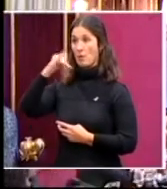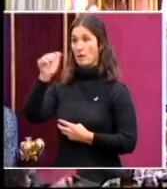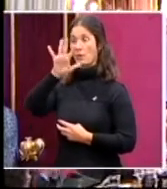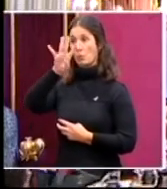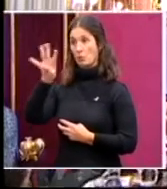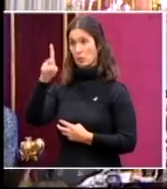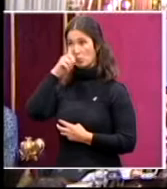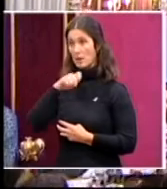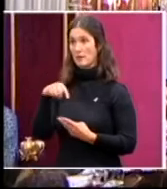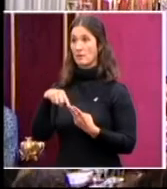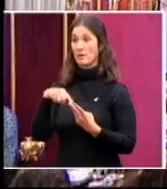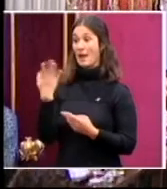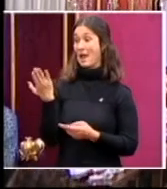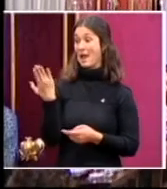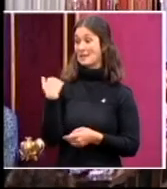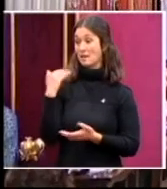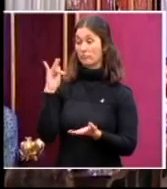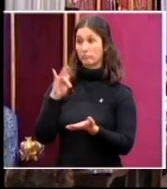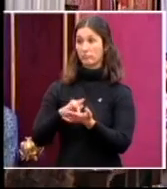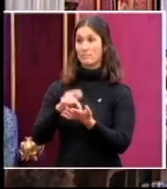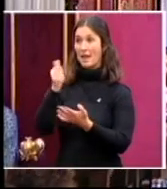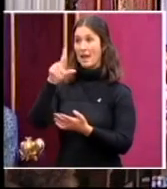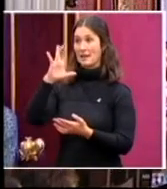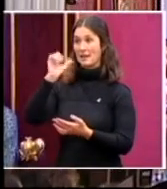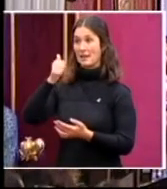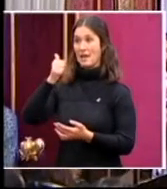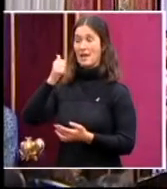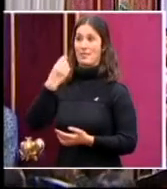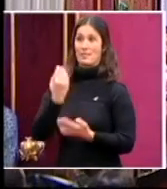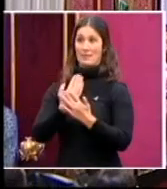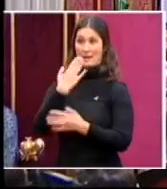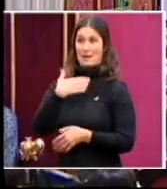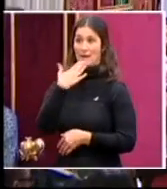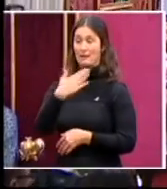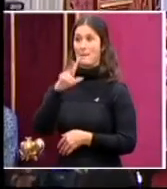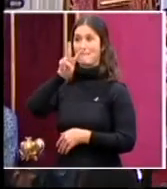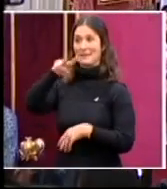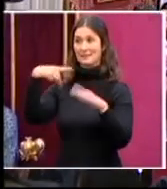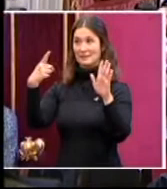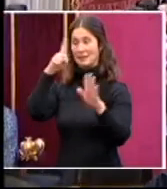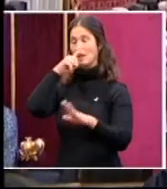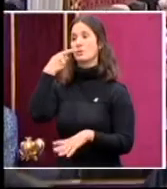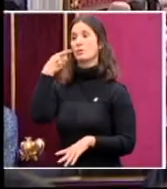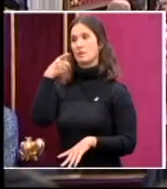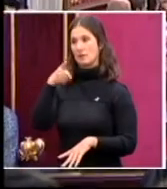54 años, y ayer mismo Alicia Díaz García, de 26 años, fue